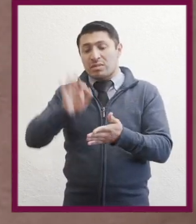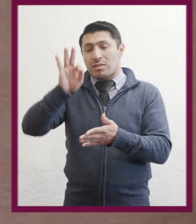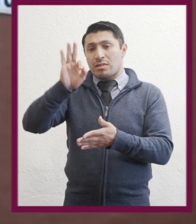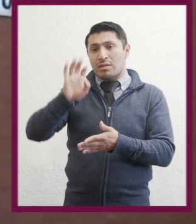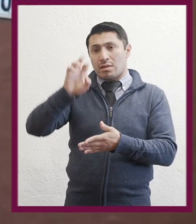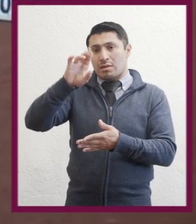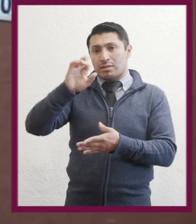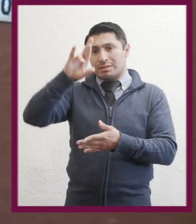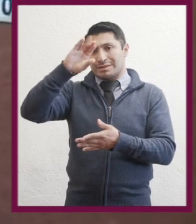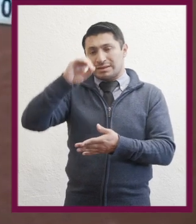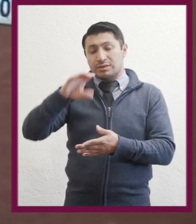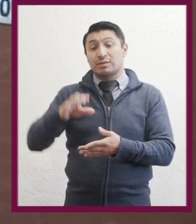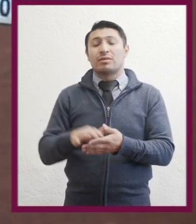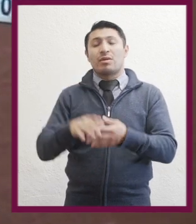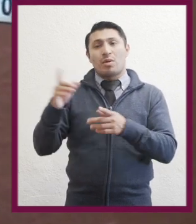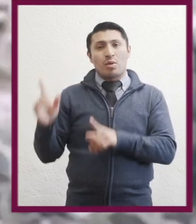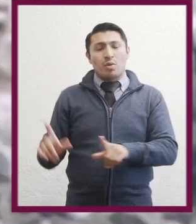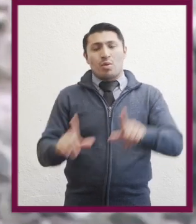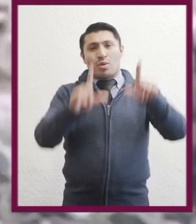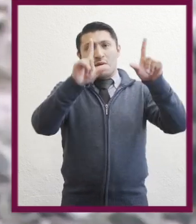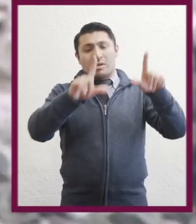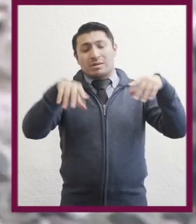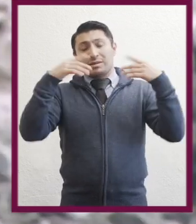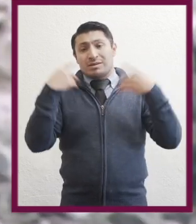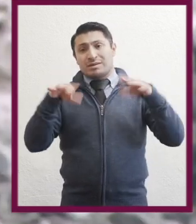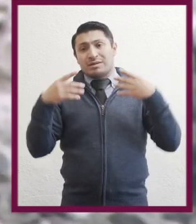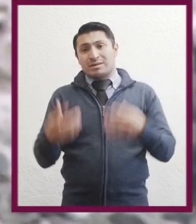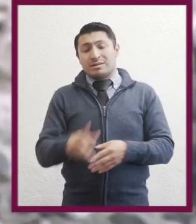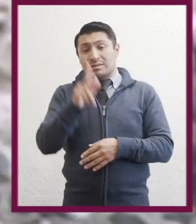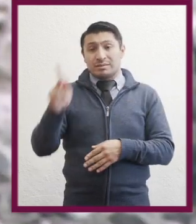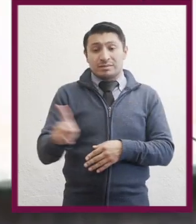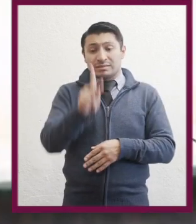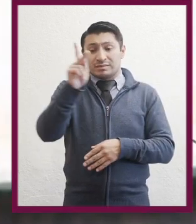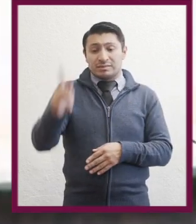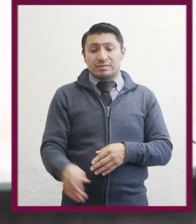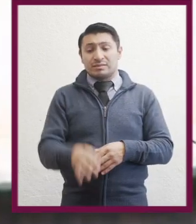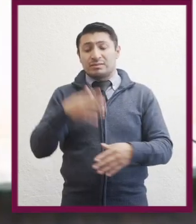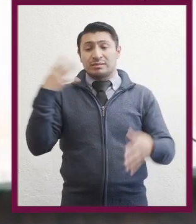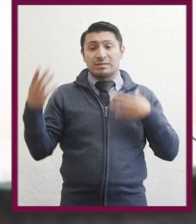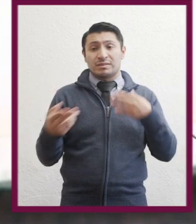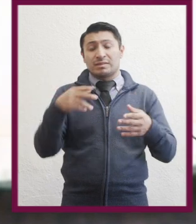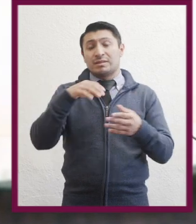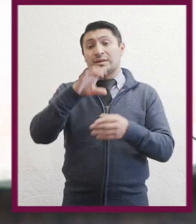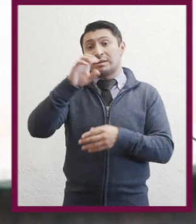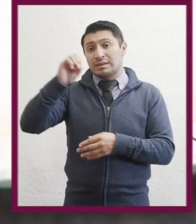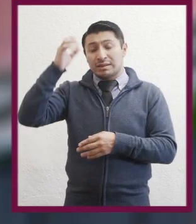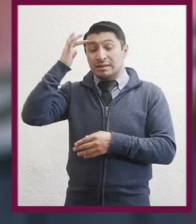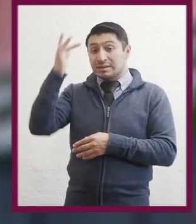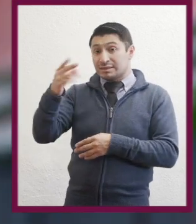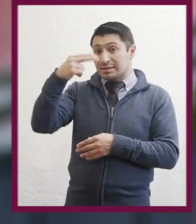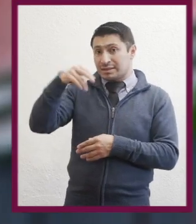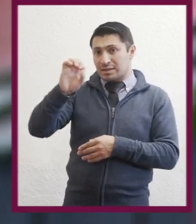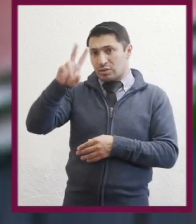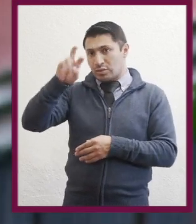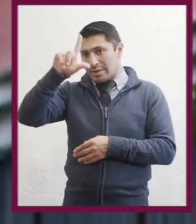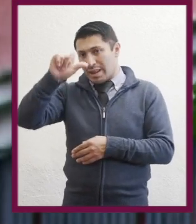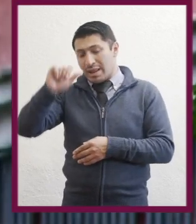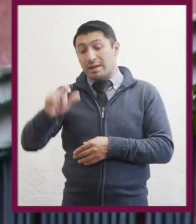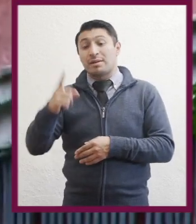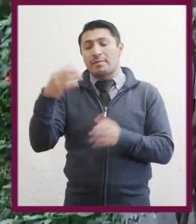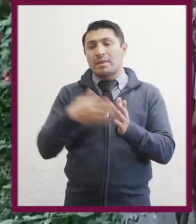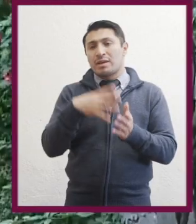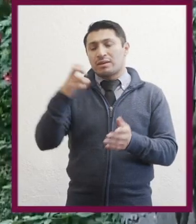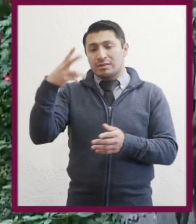para honrar al escritor Federico Gamboa, quien inmortalizó este poblado en la célebre novela Santa, de